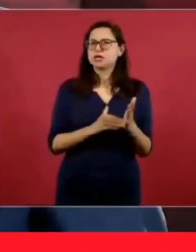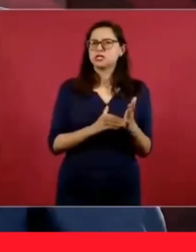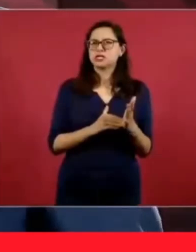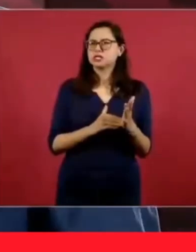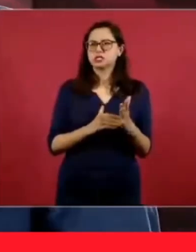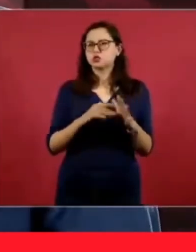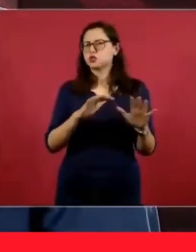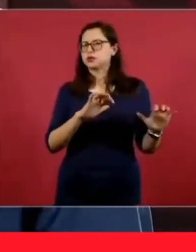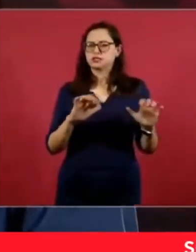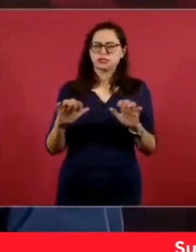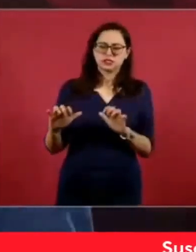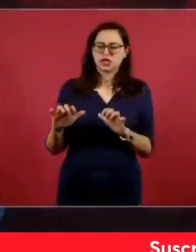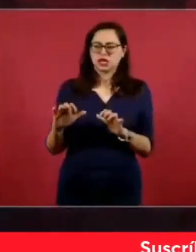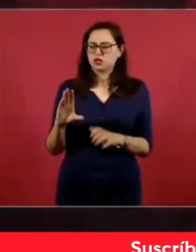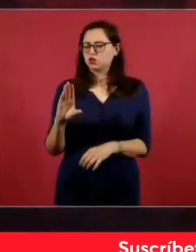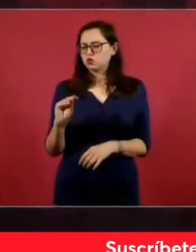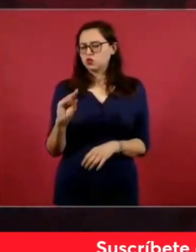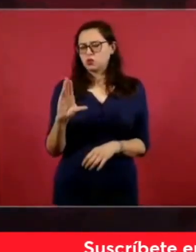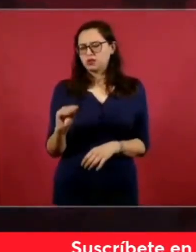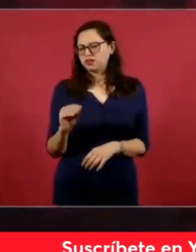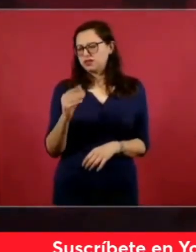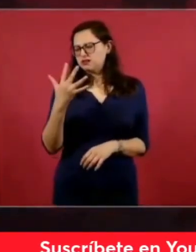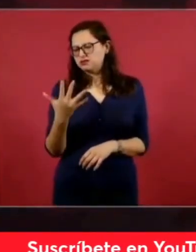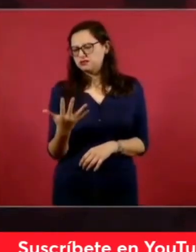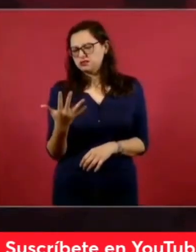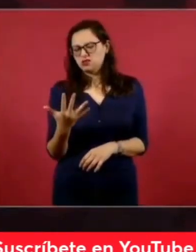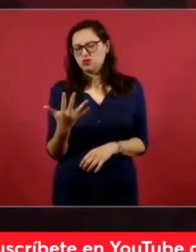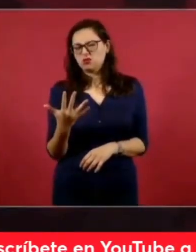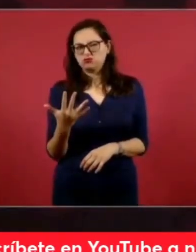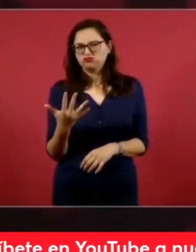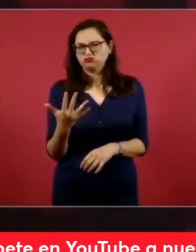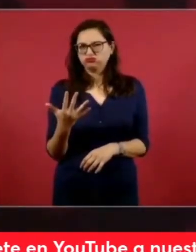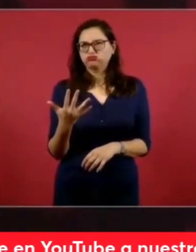Solo mandando una carta a un periódico,